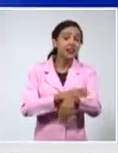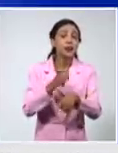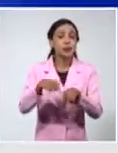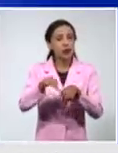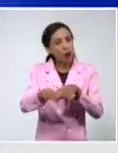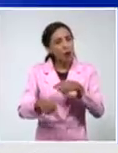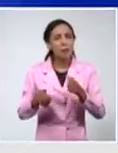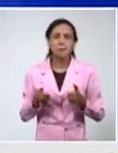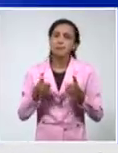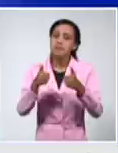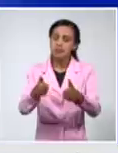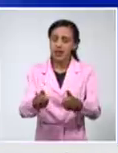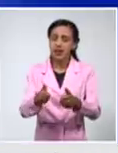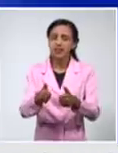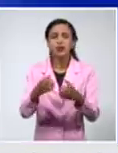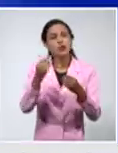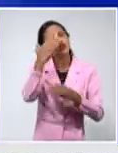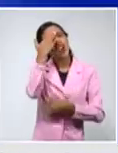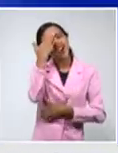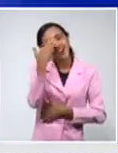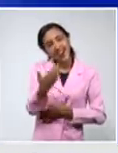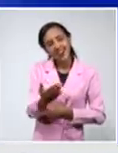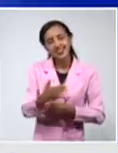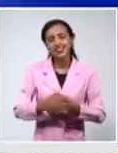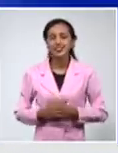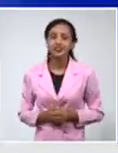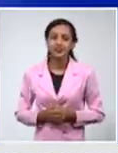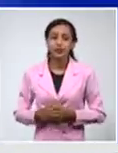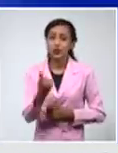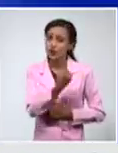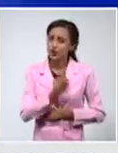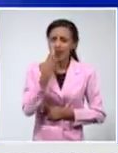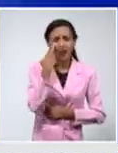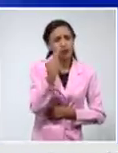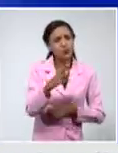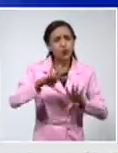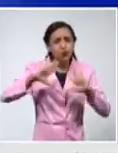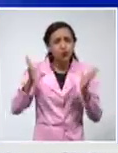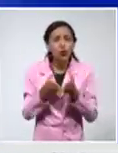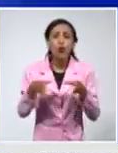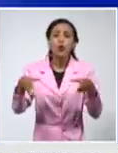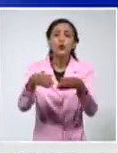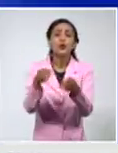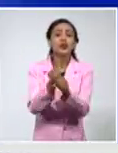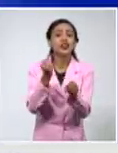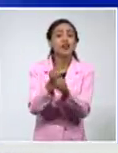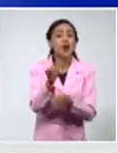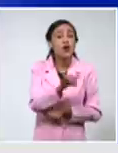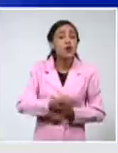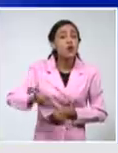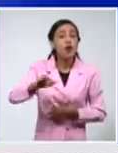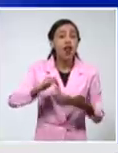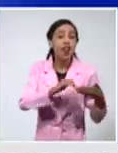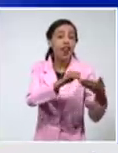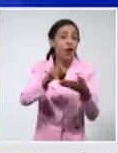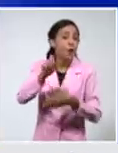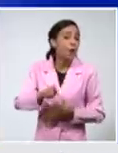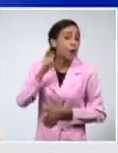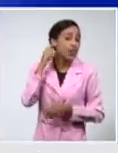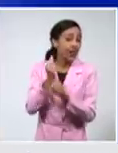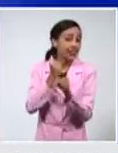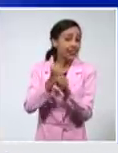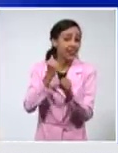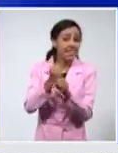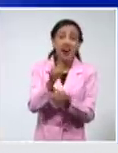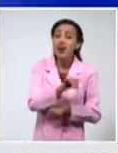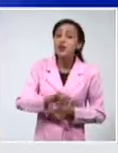Muchísimas gracias, doctor. Y nuestro reconocimiento a todo el equipo, a las compañeras que nos acompañan, a la